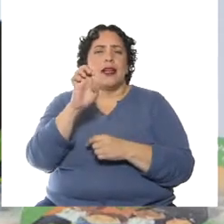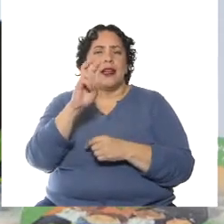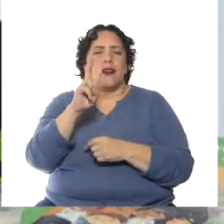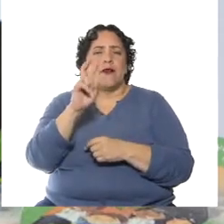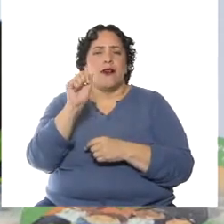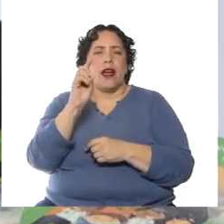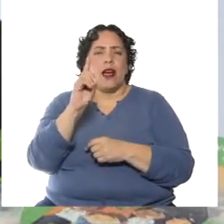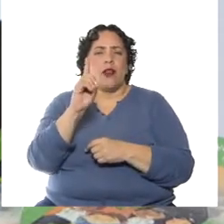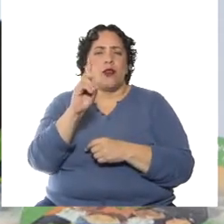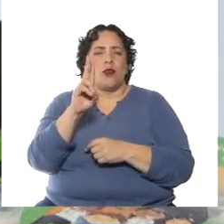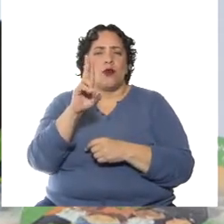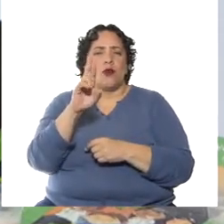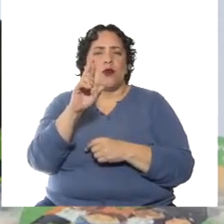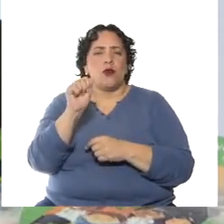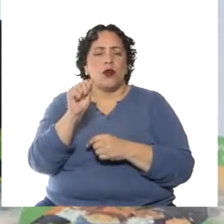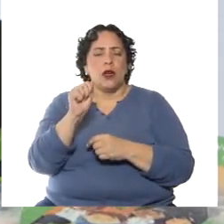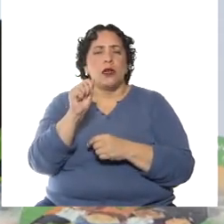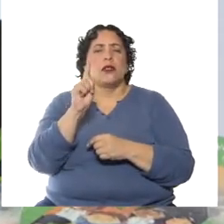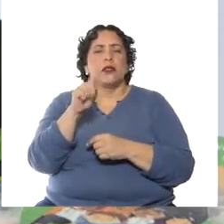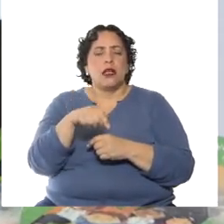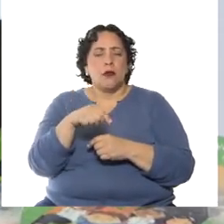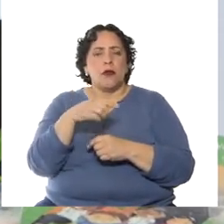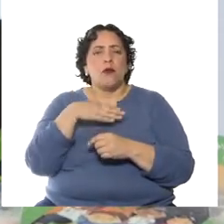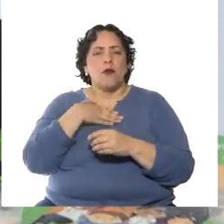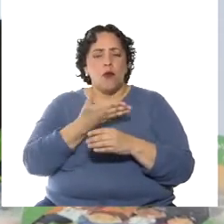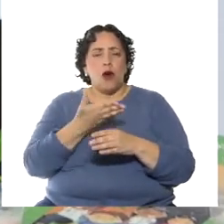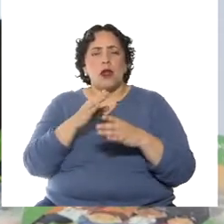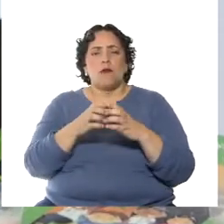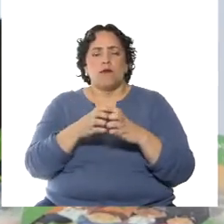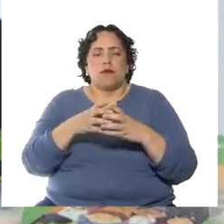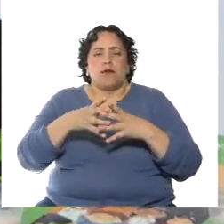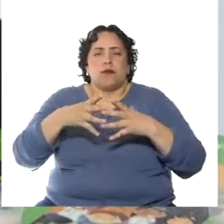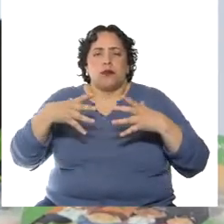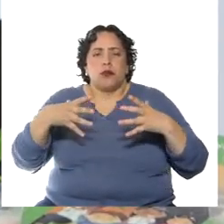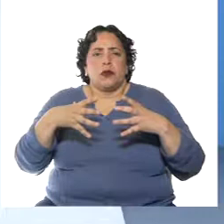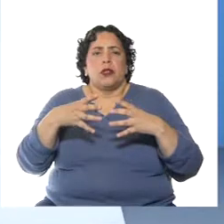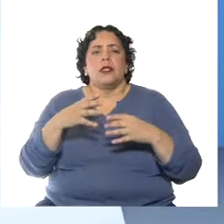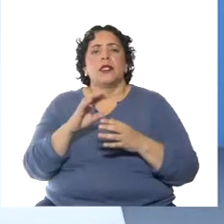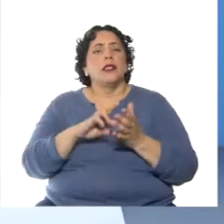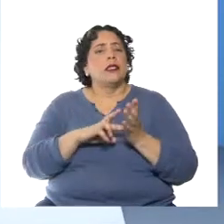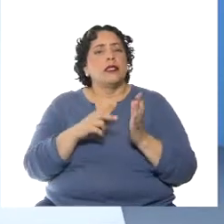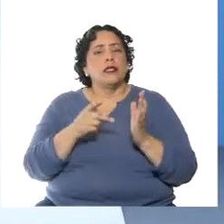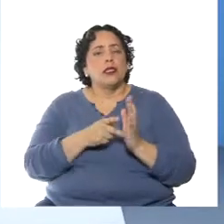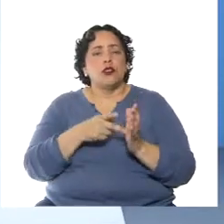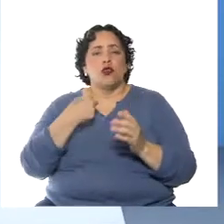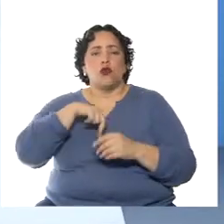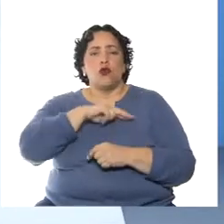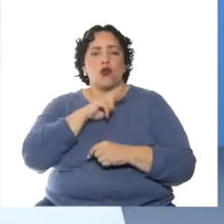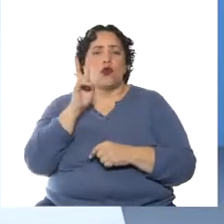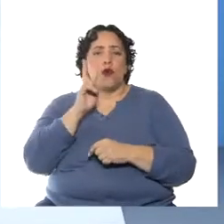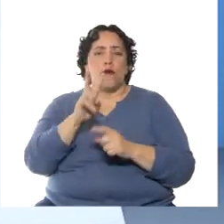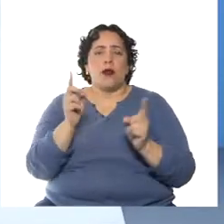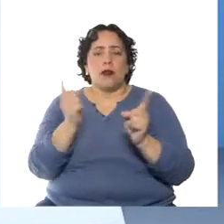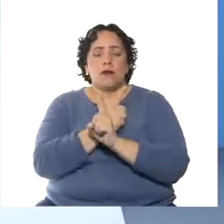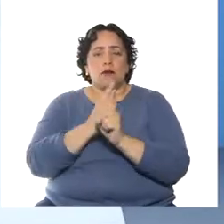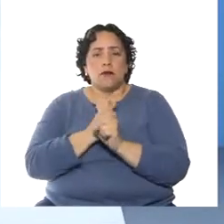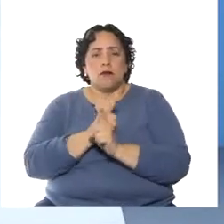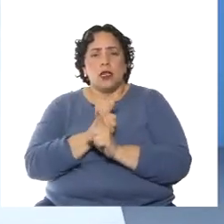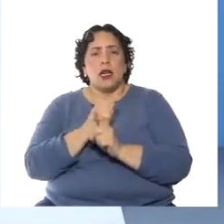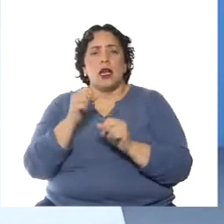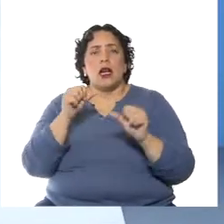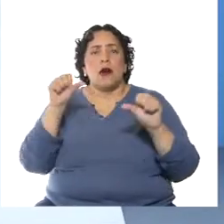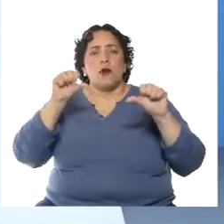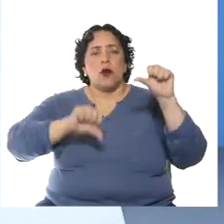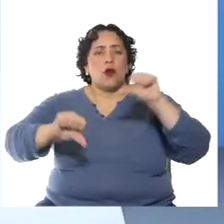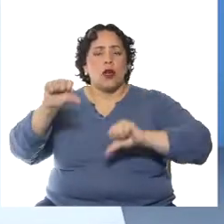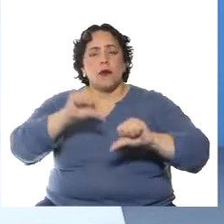levadura dentro de sus componentes y también tiende a fermentar. Es decir, que para nosotros ver las transformaciones de los cambios